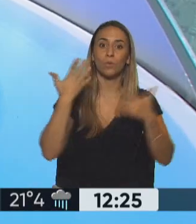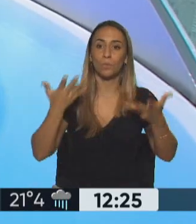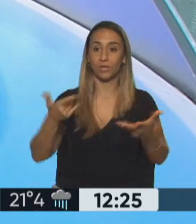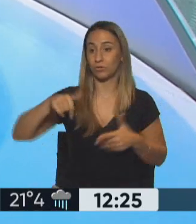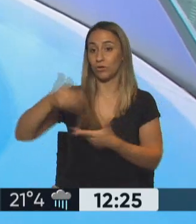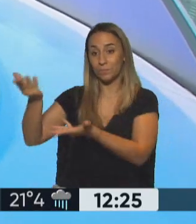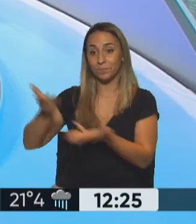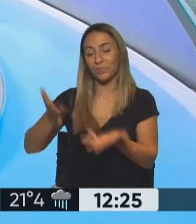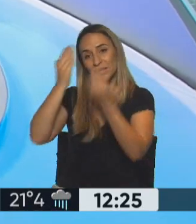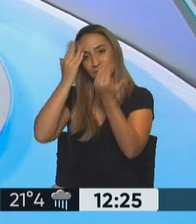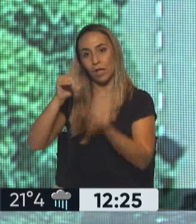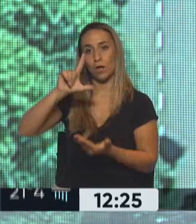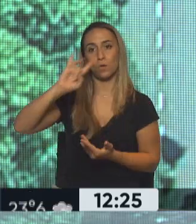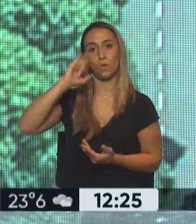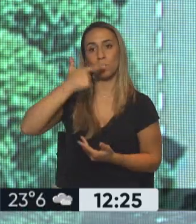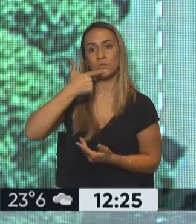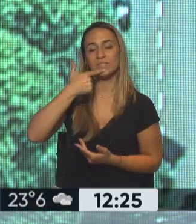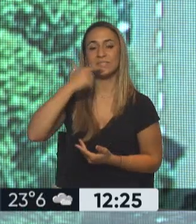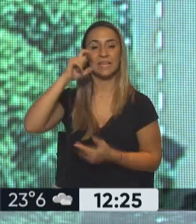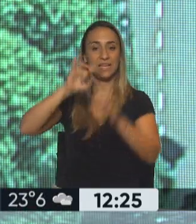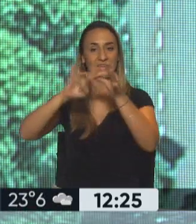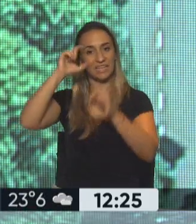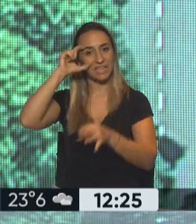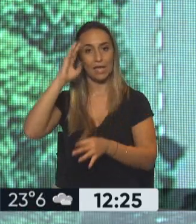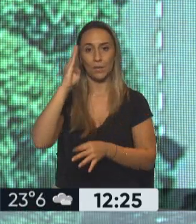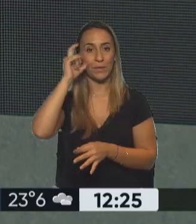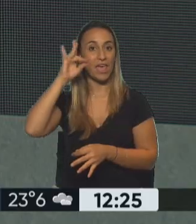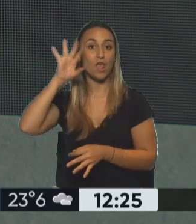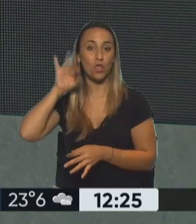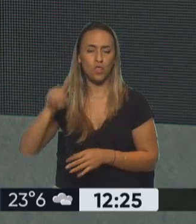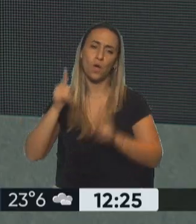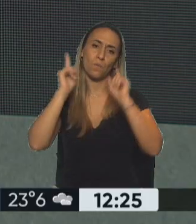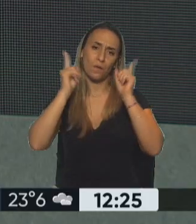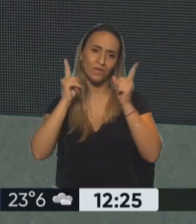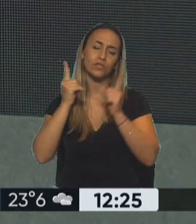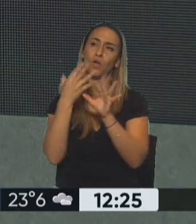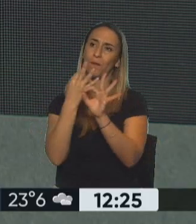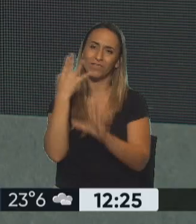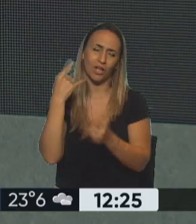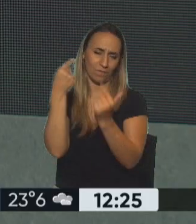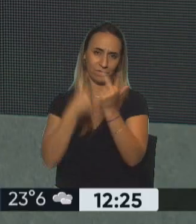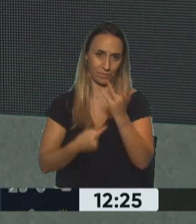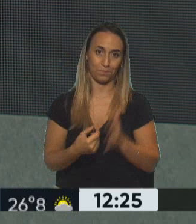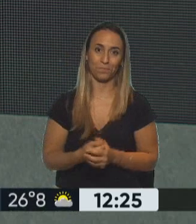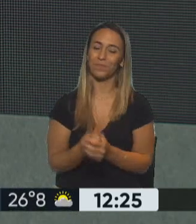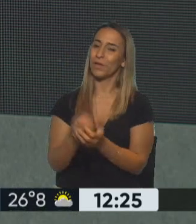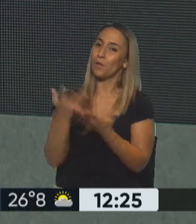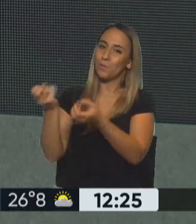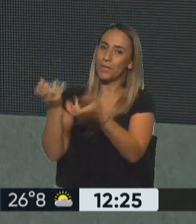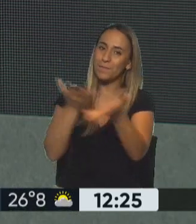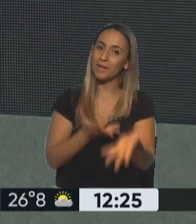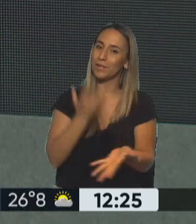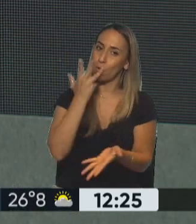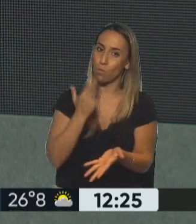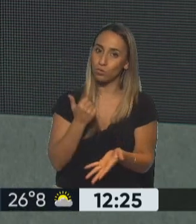mismo estamos saludando a Luis Alberto Quevedo, sociólogo, profesor, investigador, especialista en medios. Luis, ¿Qué tal? bienvenido, un placer que estés acá.